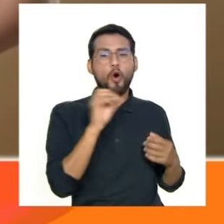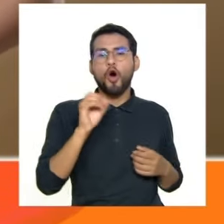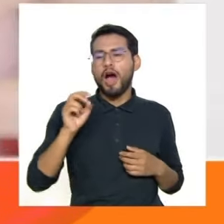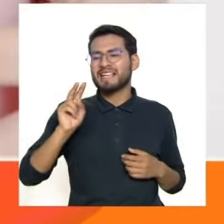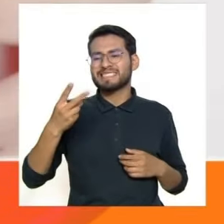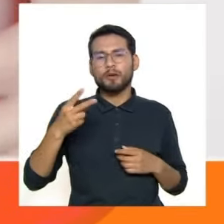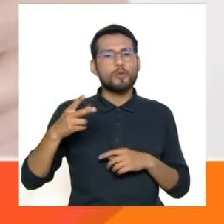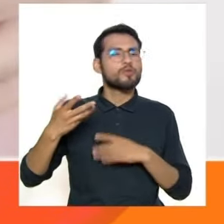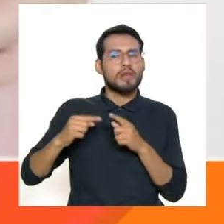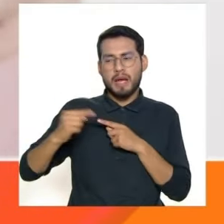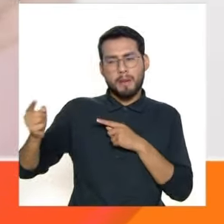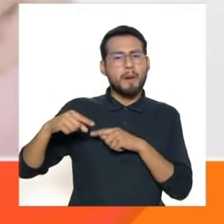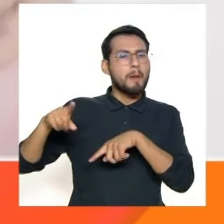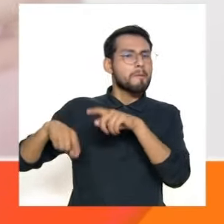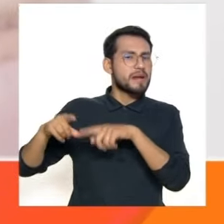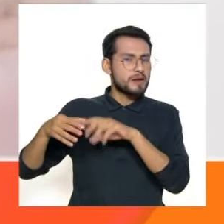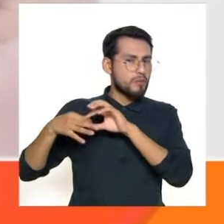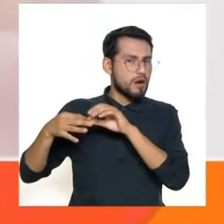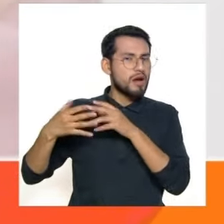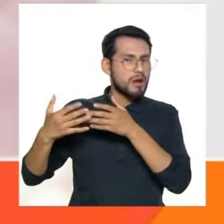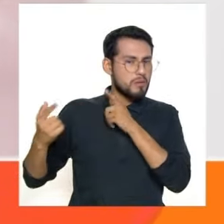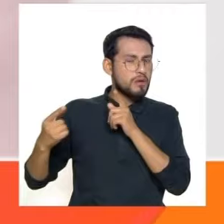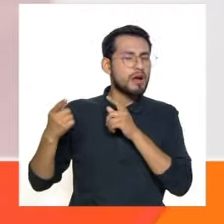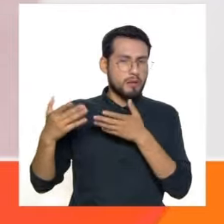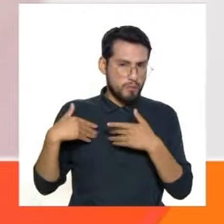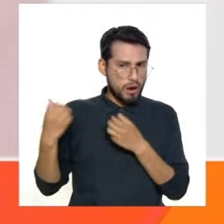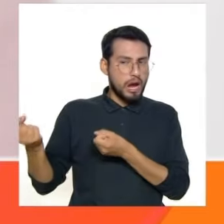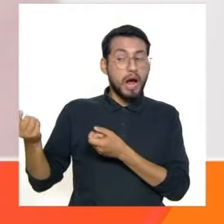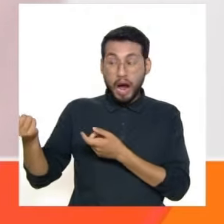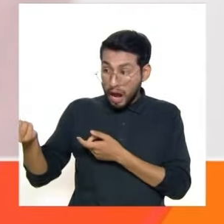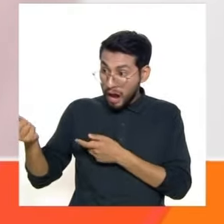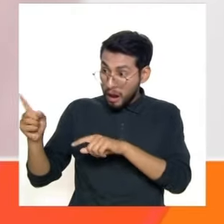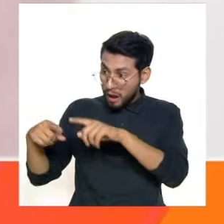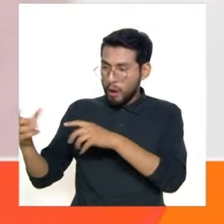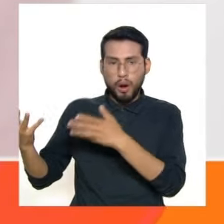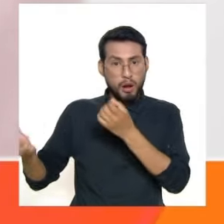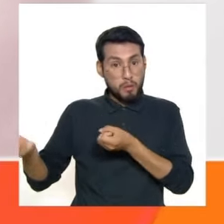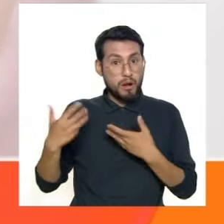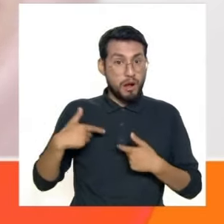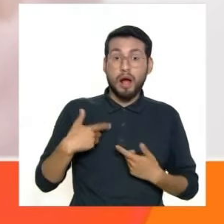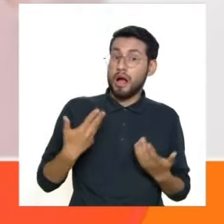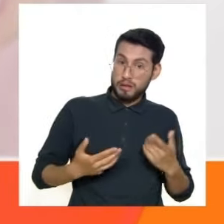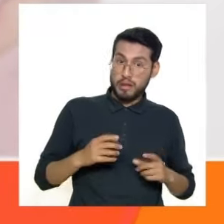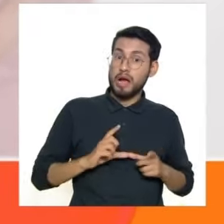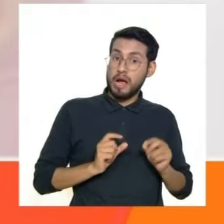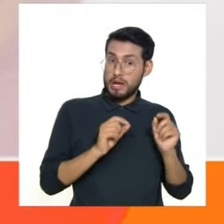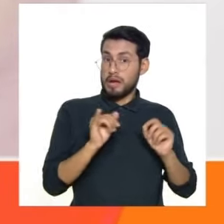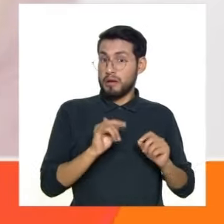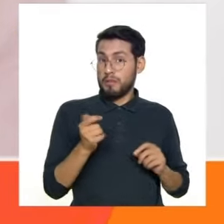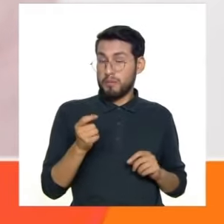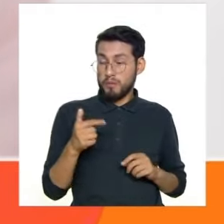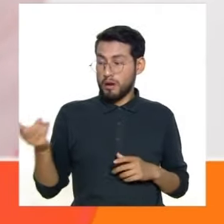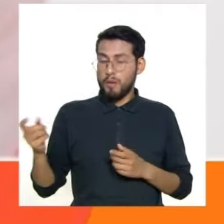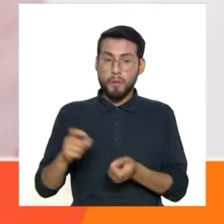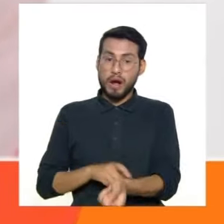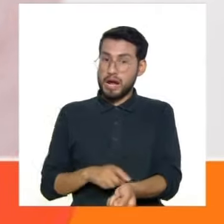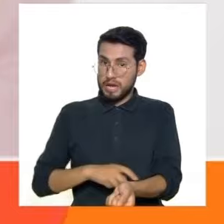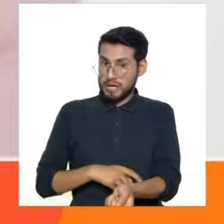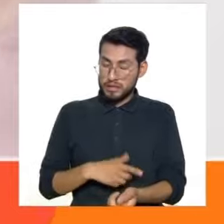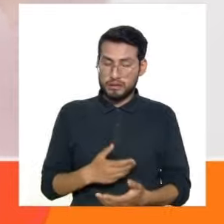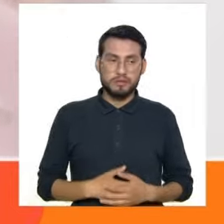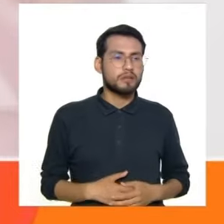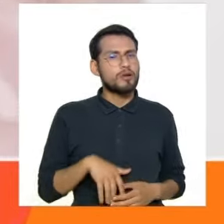ya lo convierten a uno en una persona susceptible de tener esa enfermedad segundo los estilo el estilo de vida no ahora se propugna